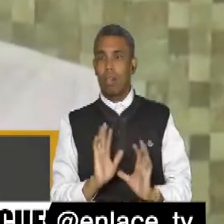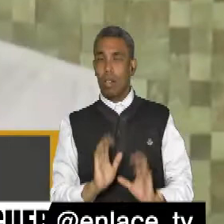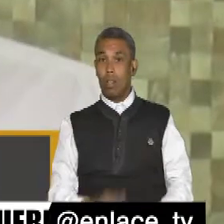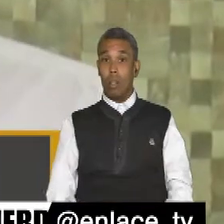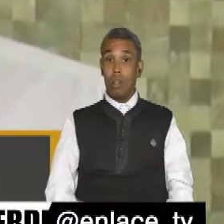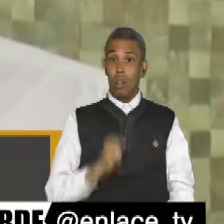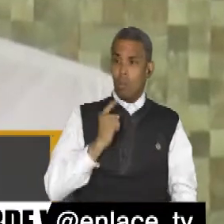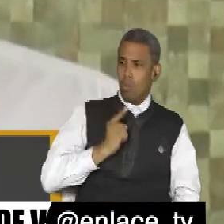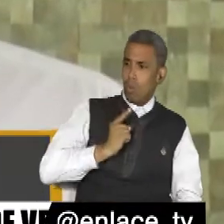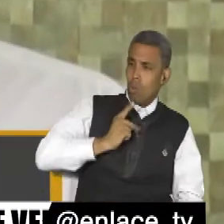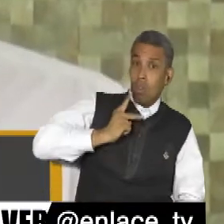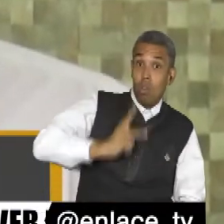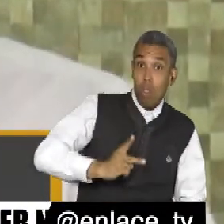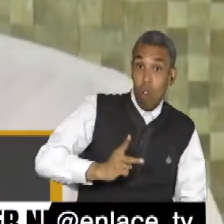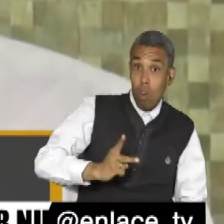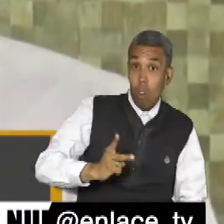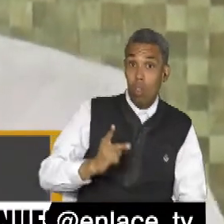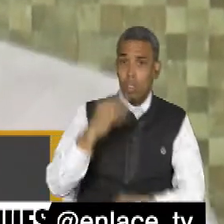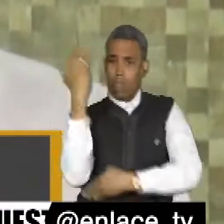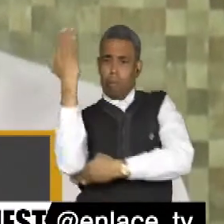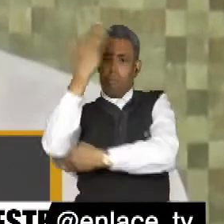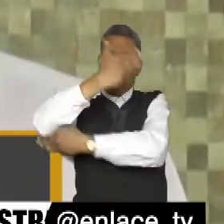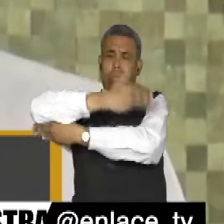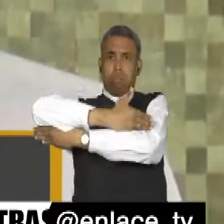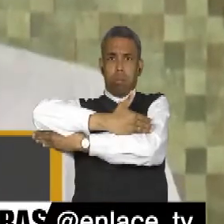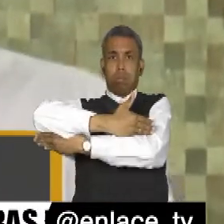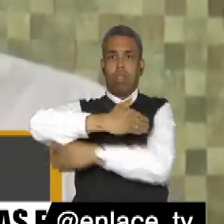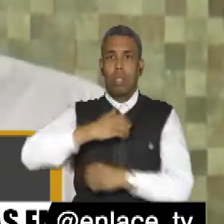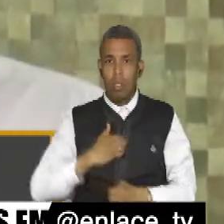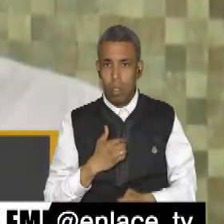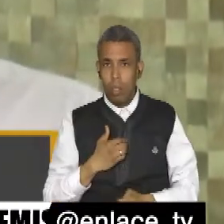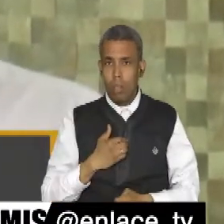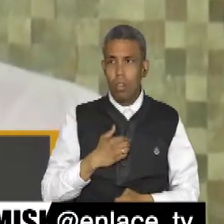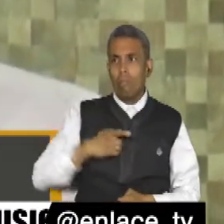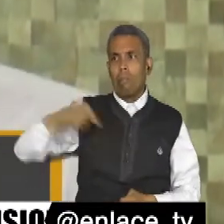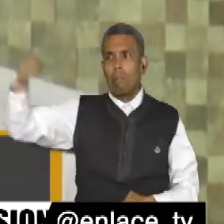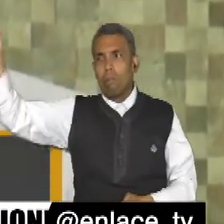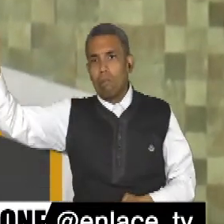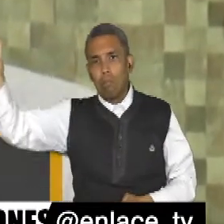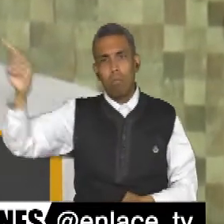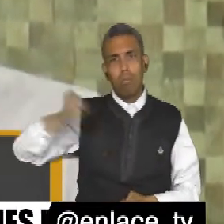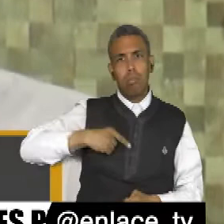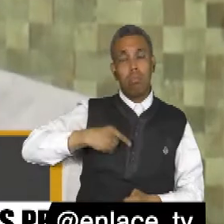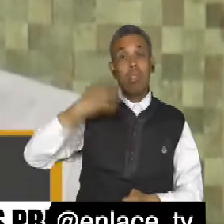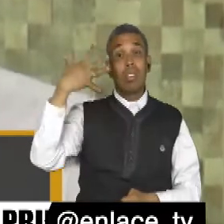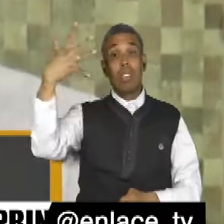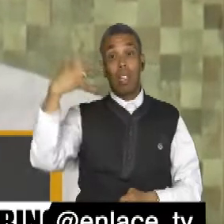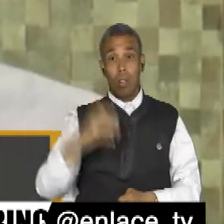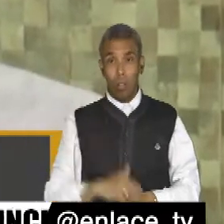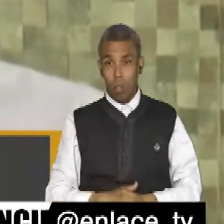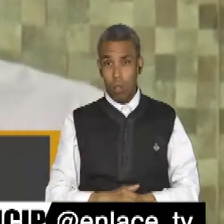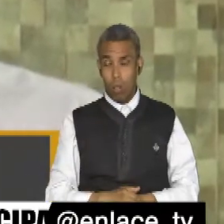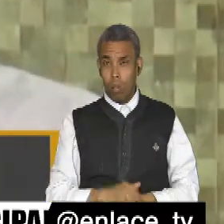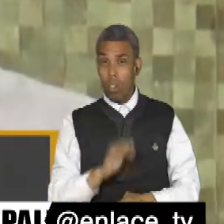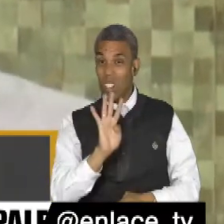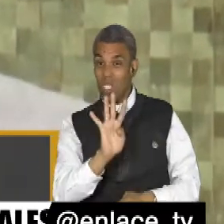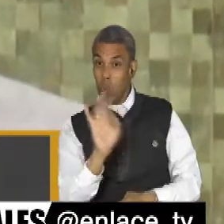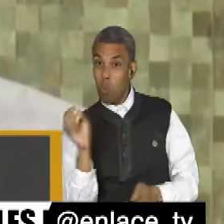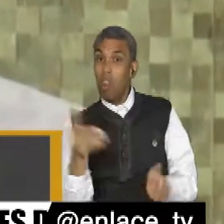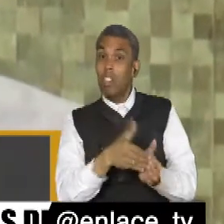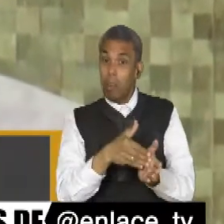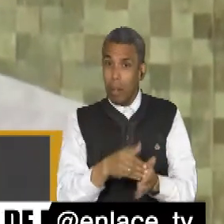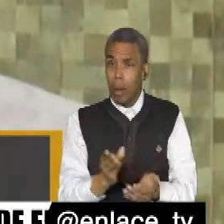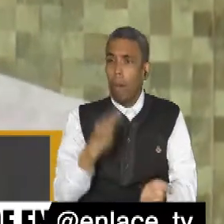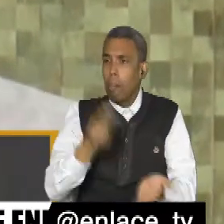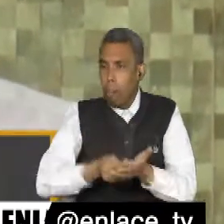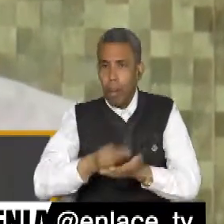serían 3 peajes en total, ida y regreso 5 peajes, un promedio de 40 mil pesos para poder estar en